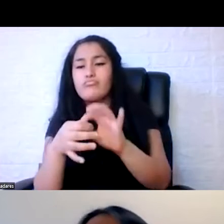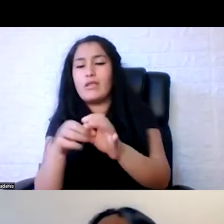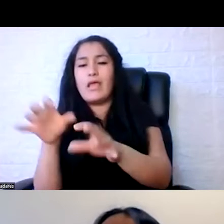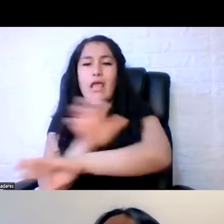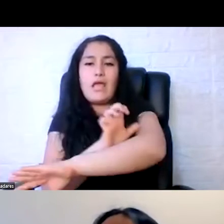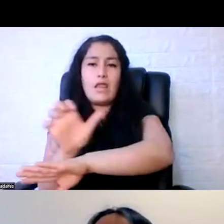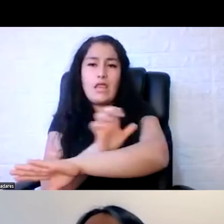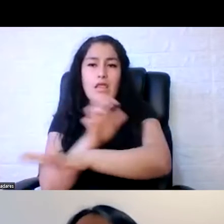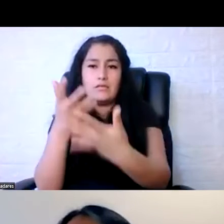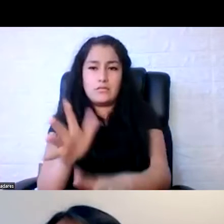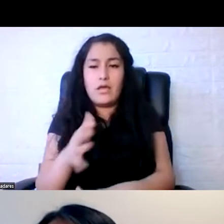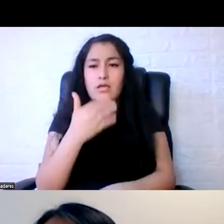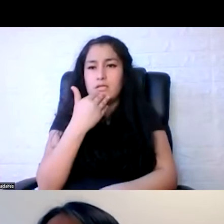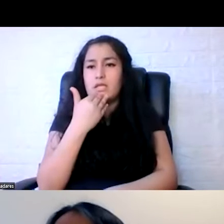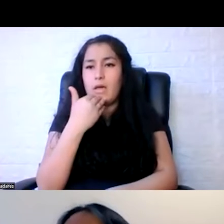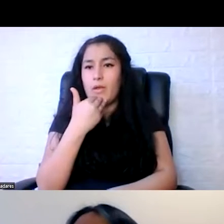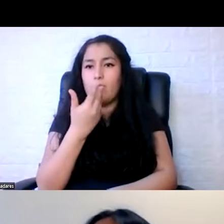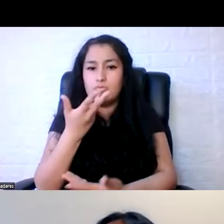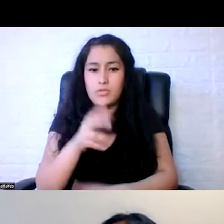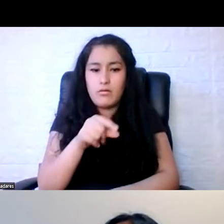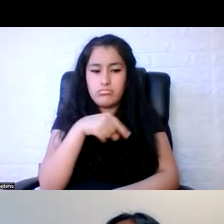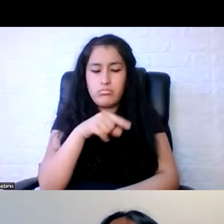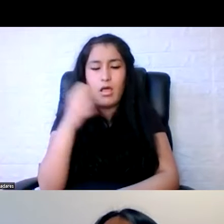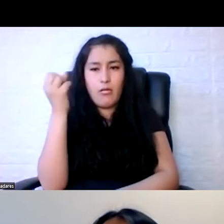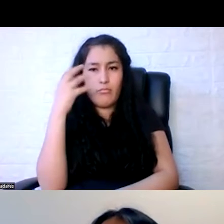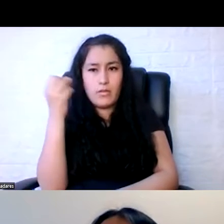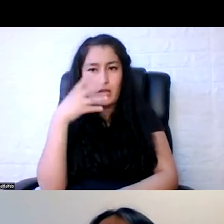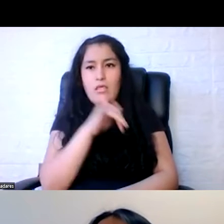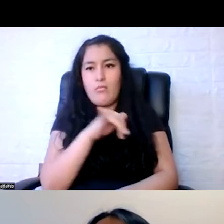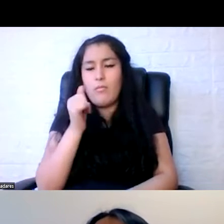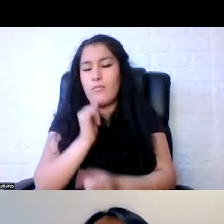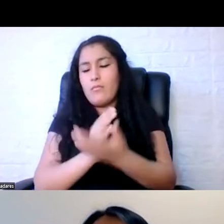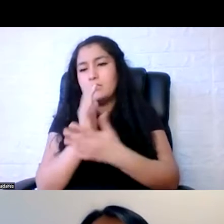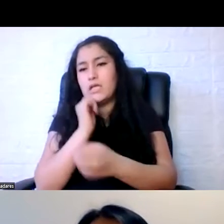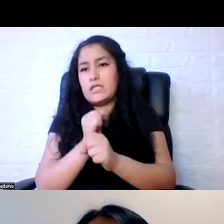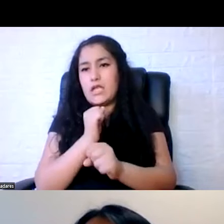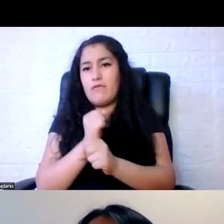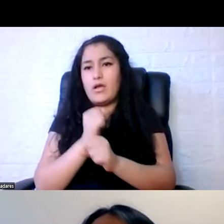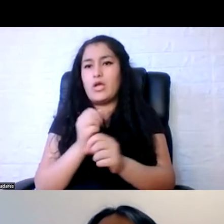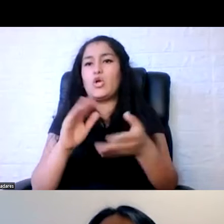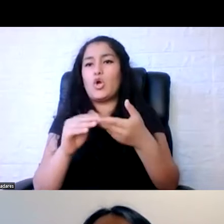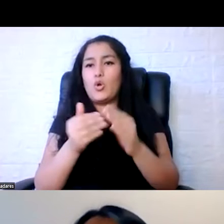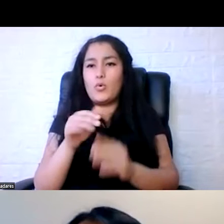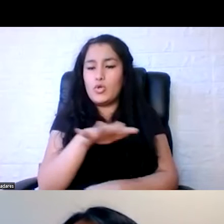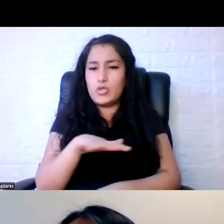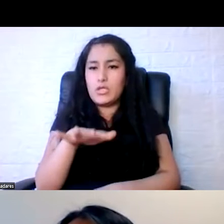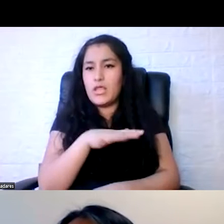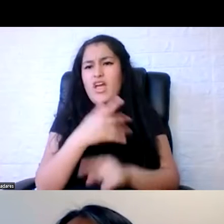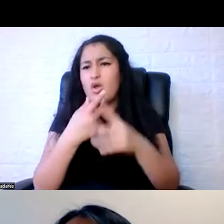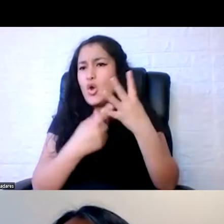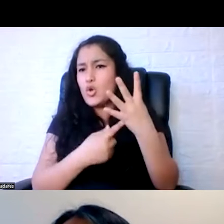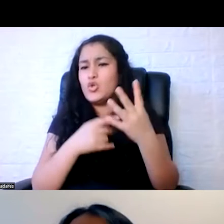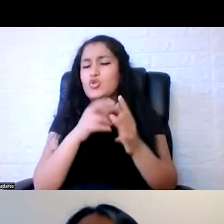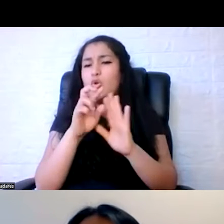y también por cómo se fueron dando las cosas, ¿no?, terminé trabajando en la práctica con comunidades afectadas por otros tipos de